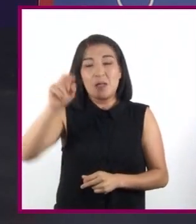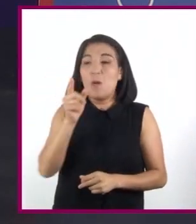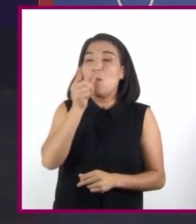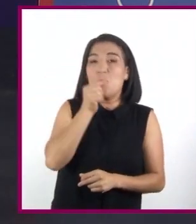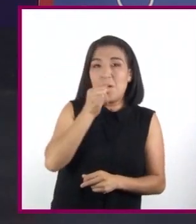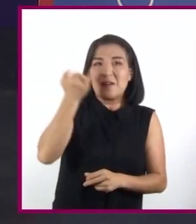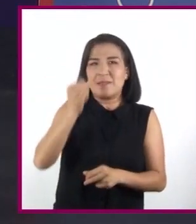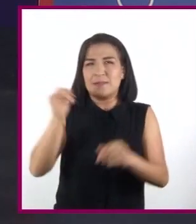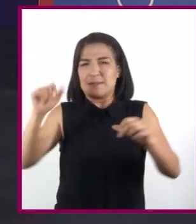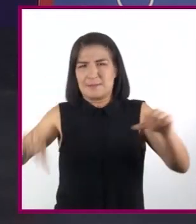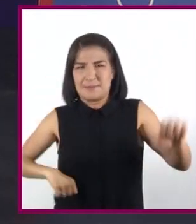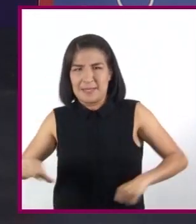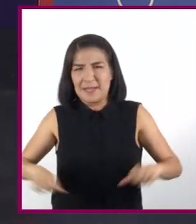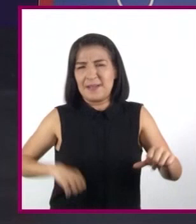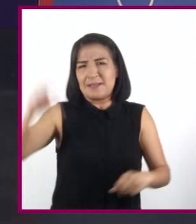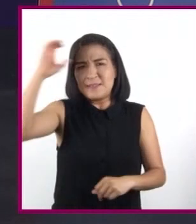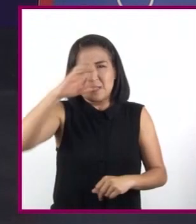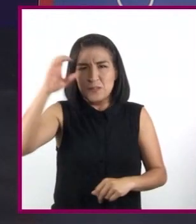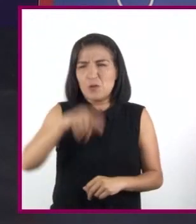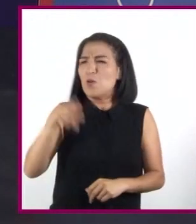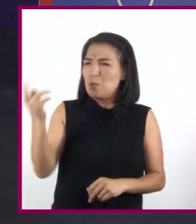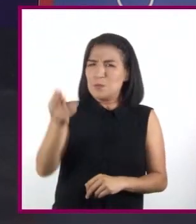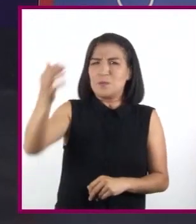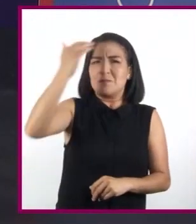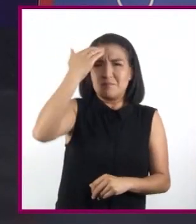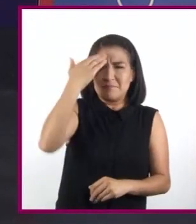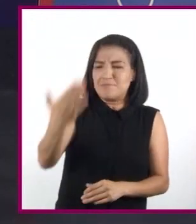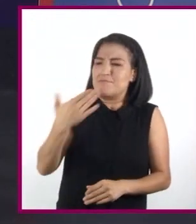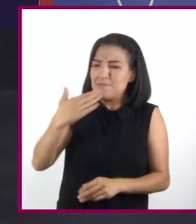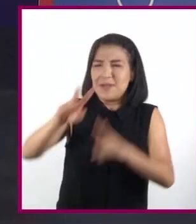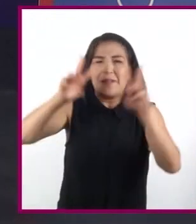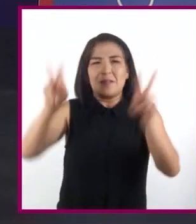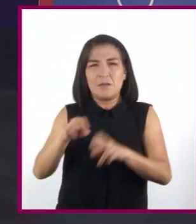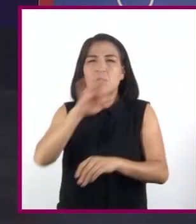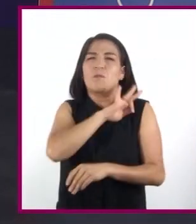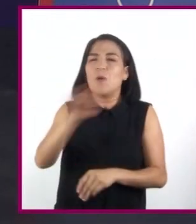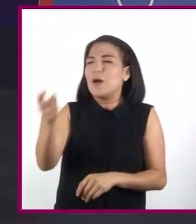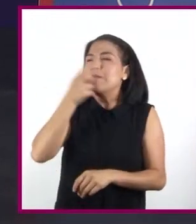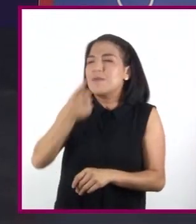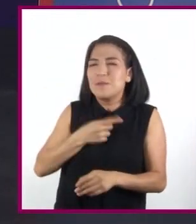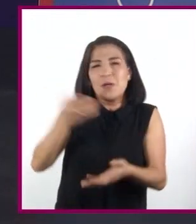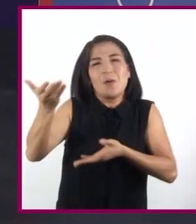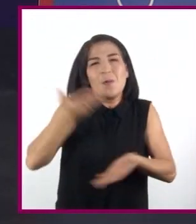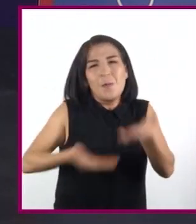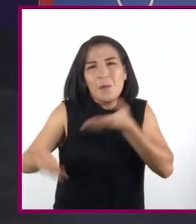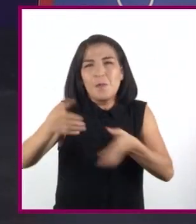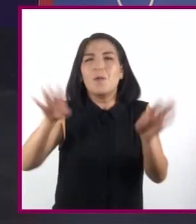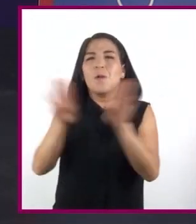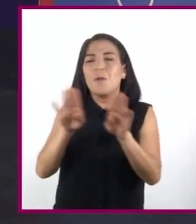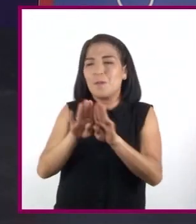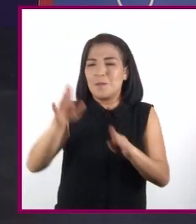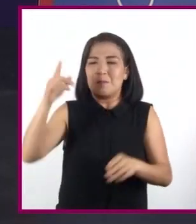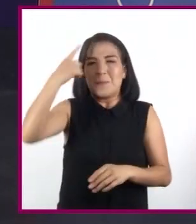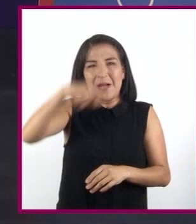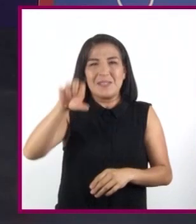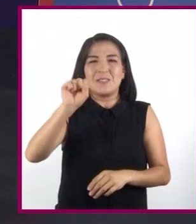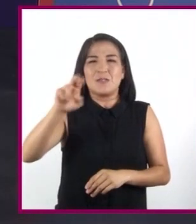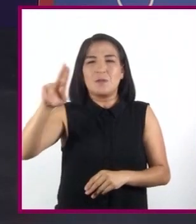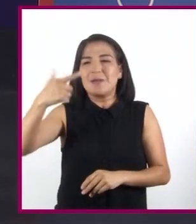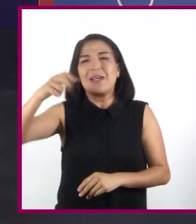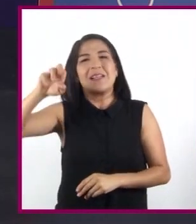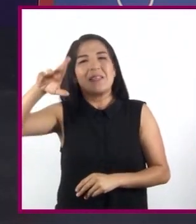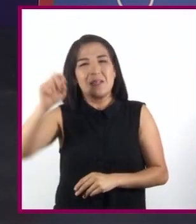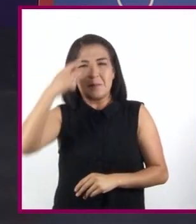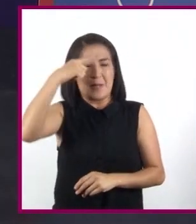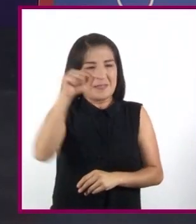y el de ciencia ficción. Usted, que conoce muy bien sobre el tema, ¿podría compartirnos otros subgéneros narrativos para que